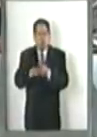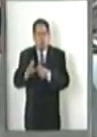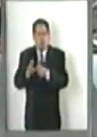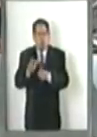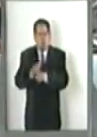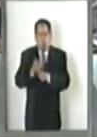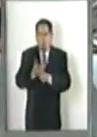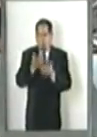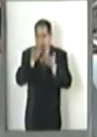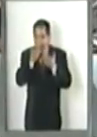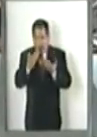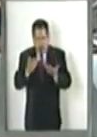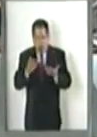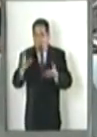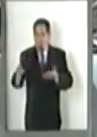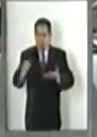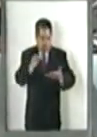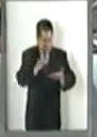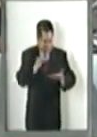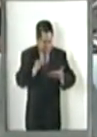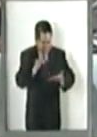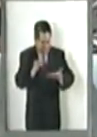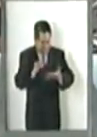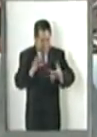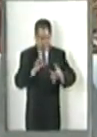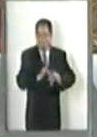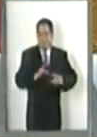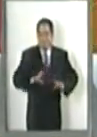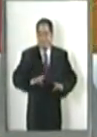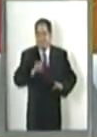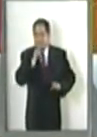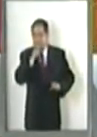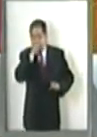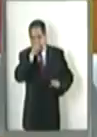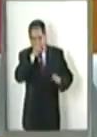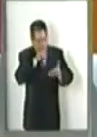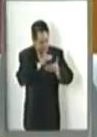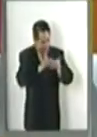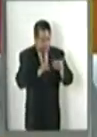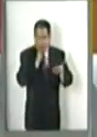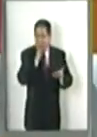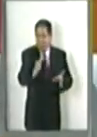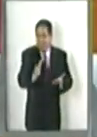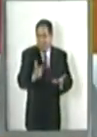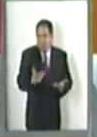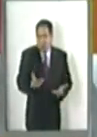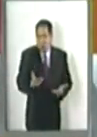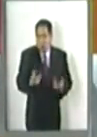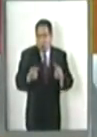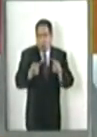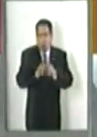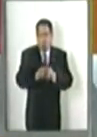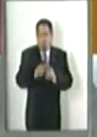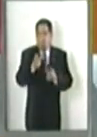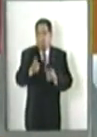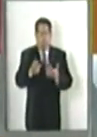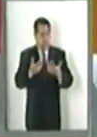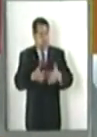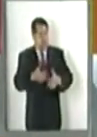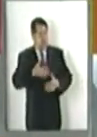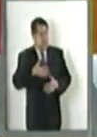las especificaciones requeridas. Finalmente, impide a la industria